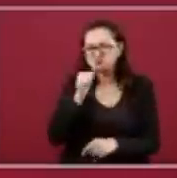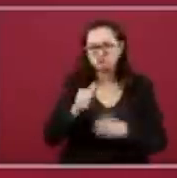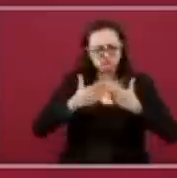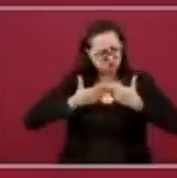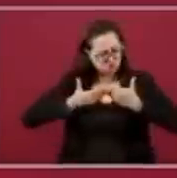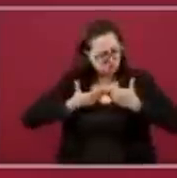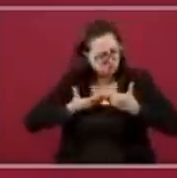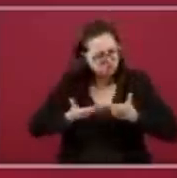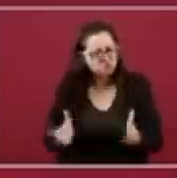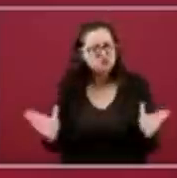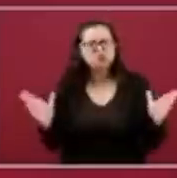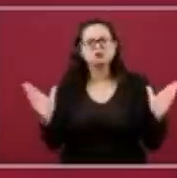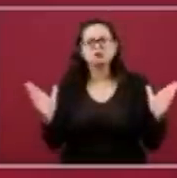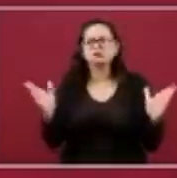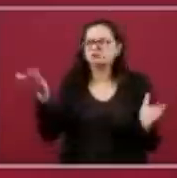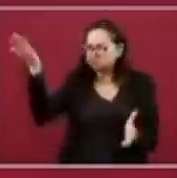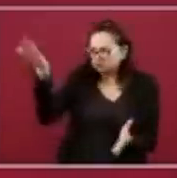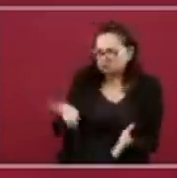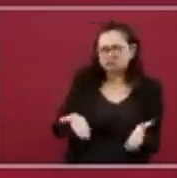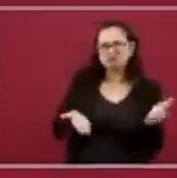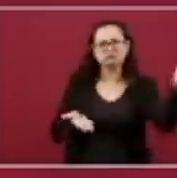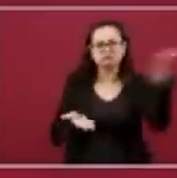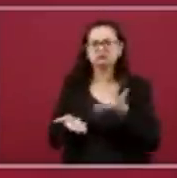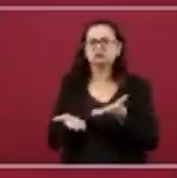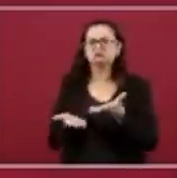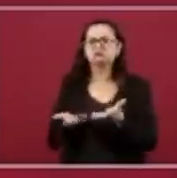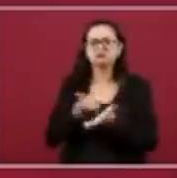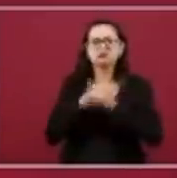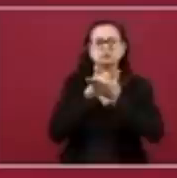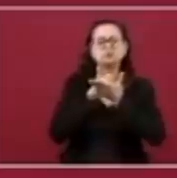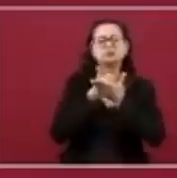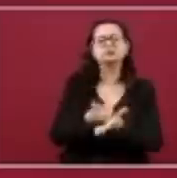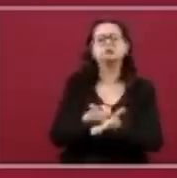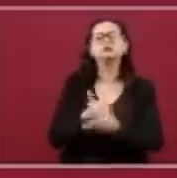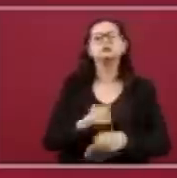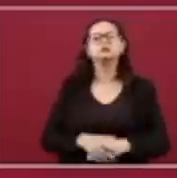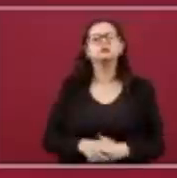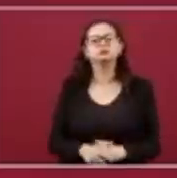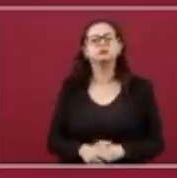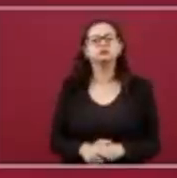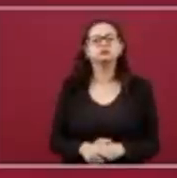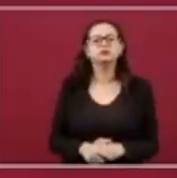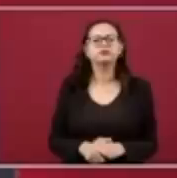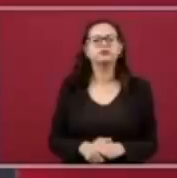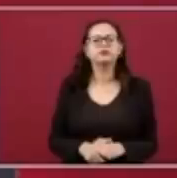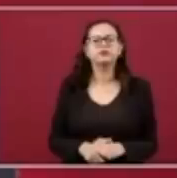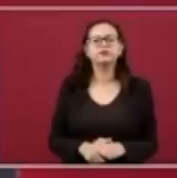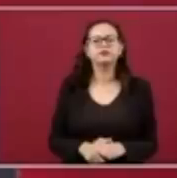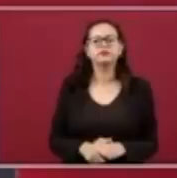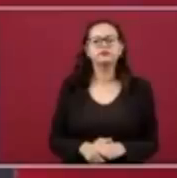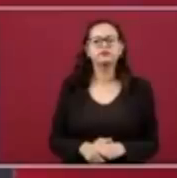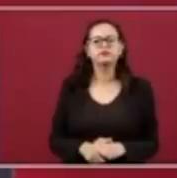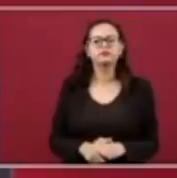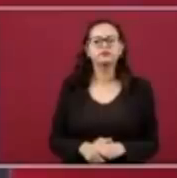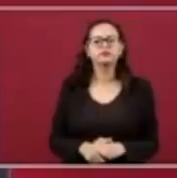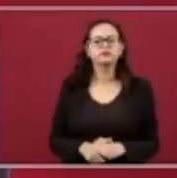estaría en condiciones de ayudar en la